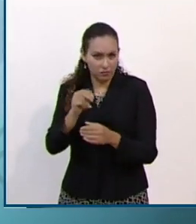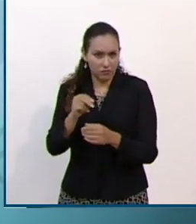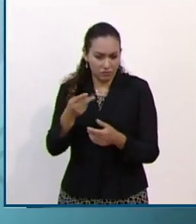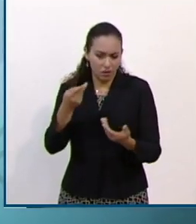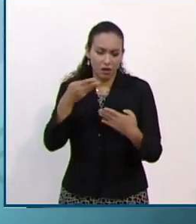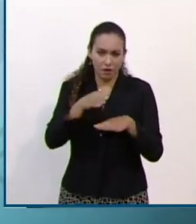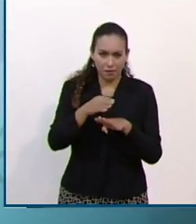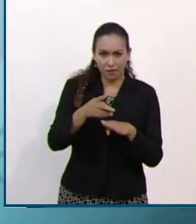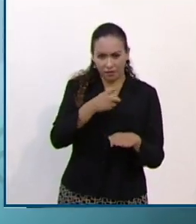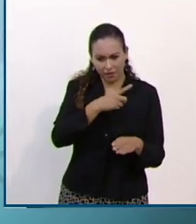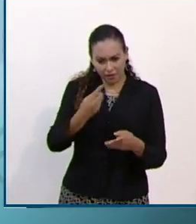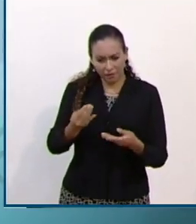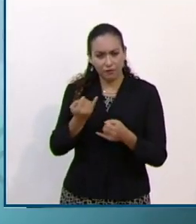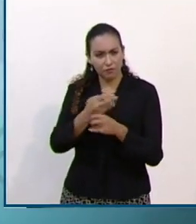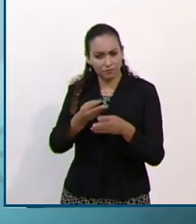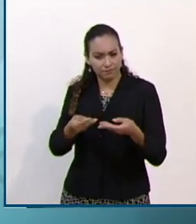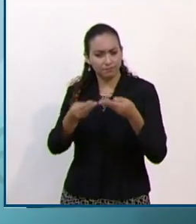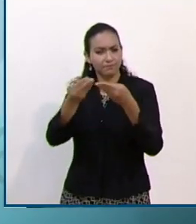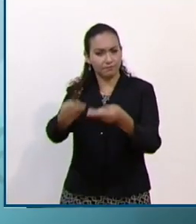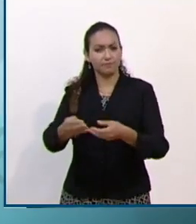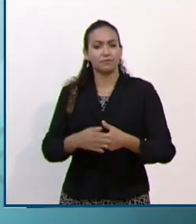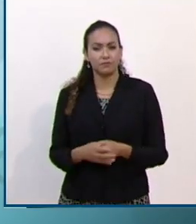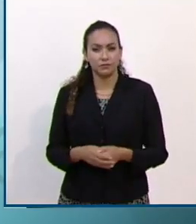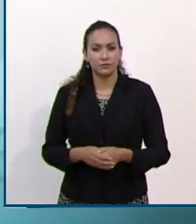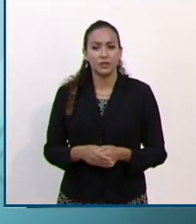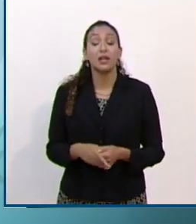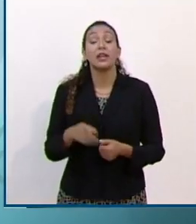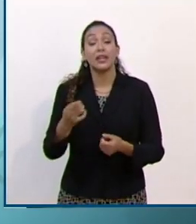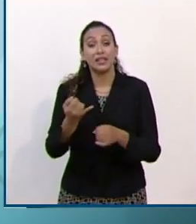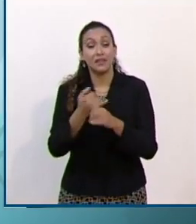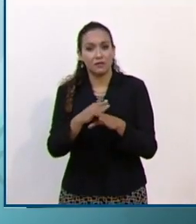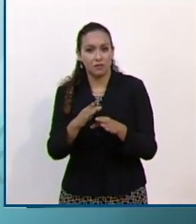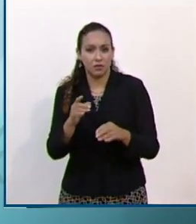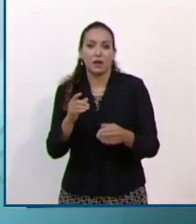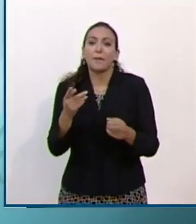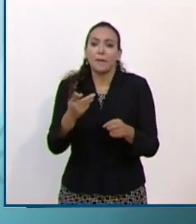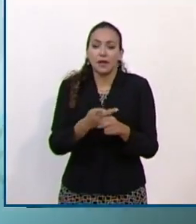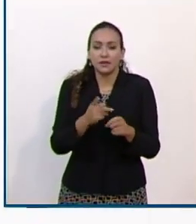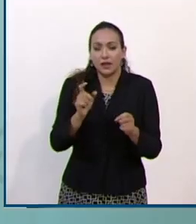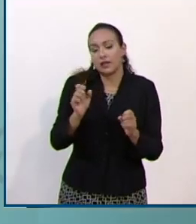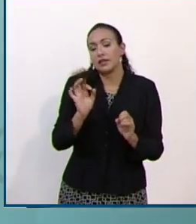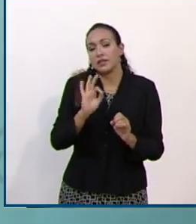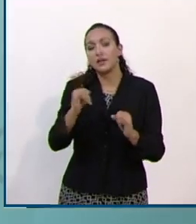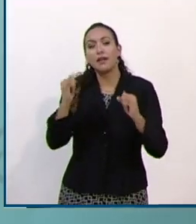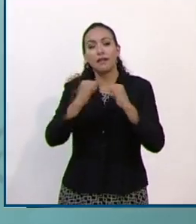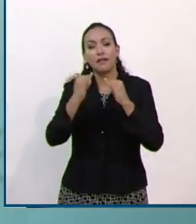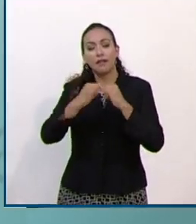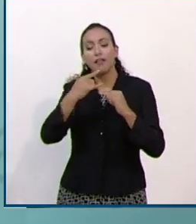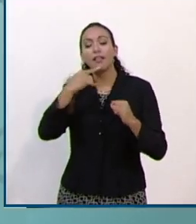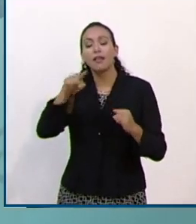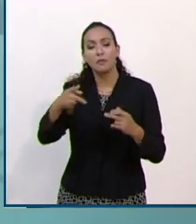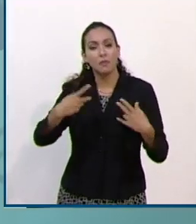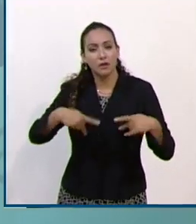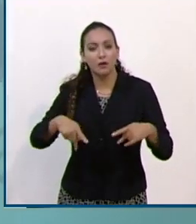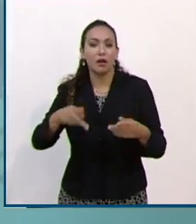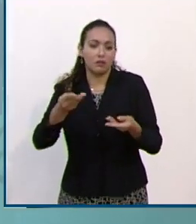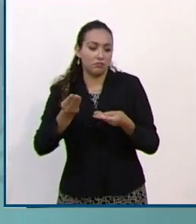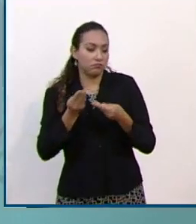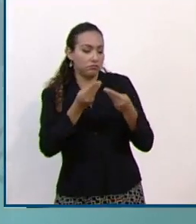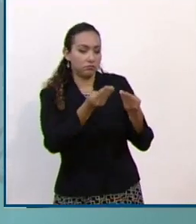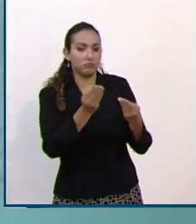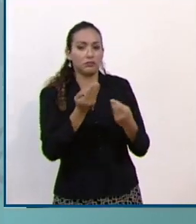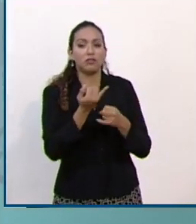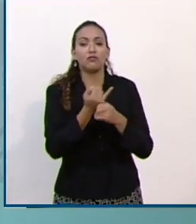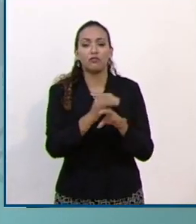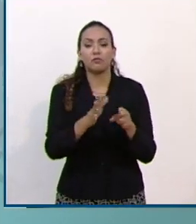y determina que la información obtenida puede formar parte de la denuncia que formule la autoridad. Además, publicó criterios sobre la exclusión